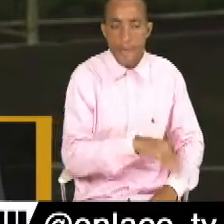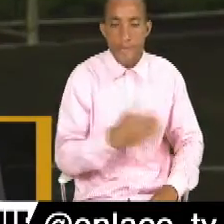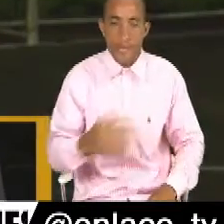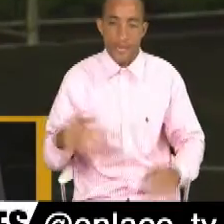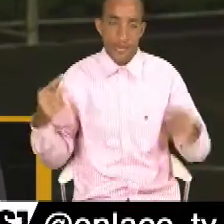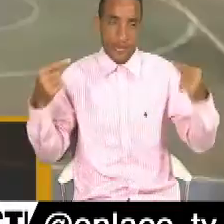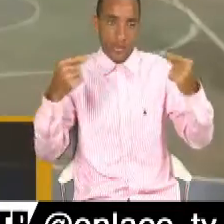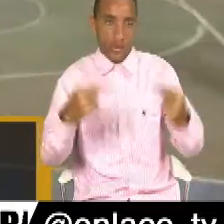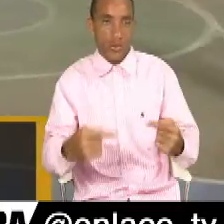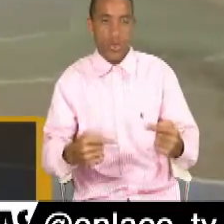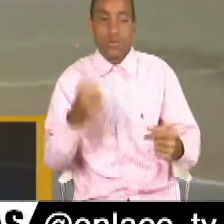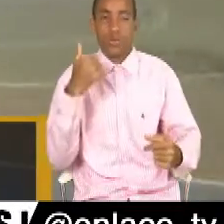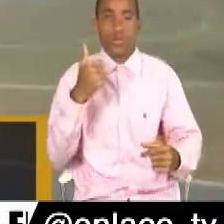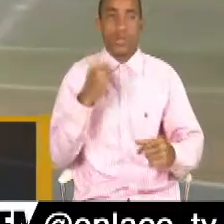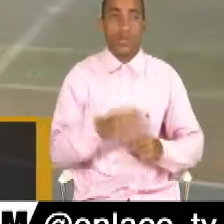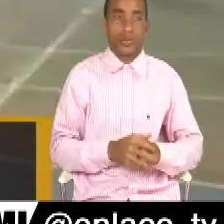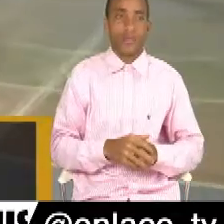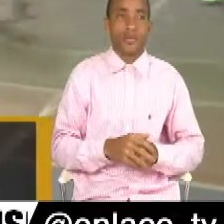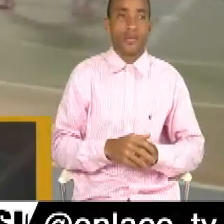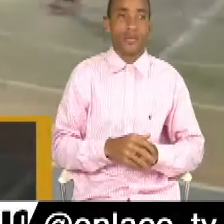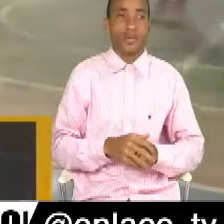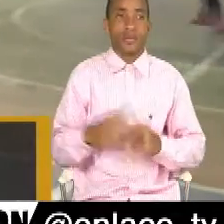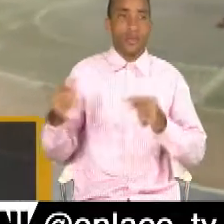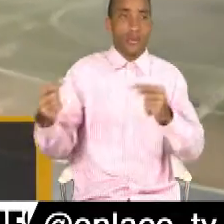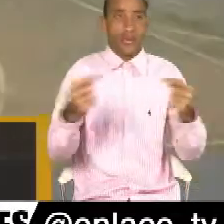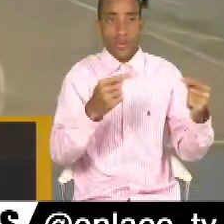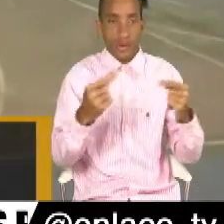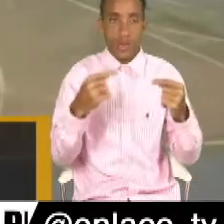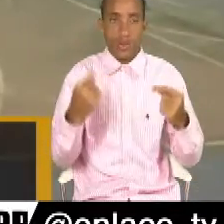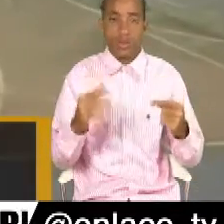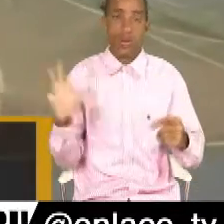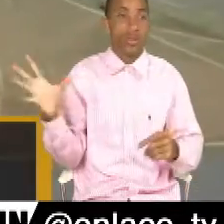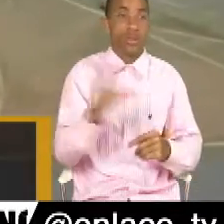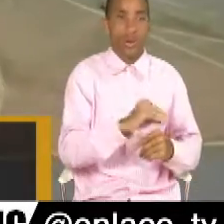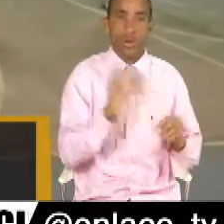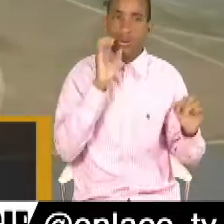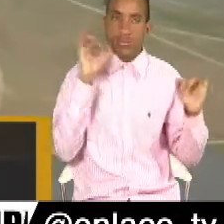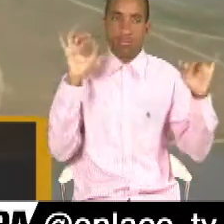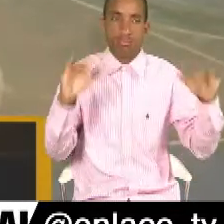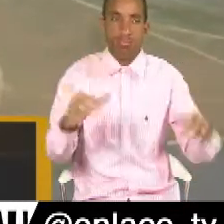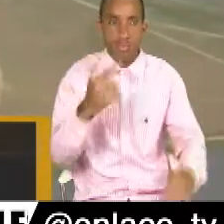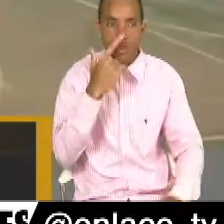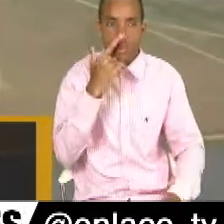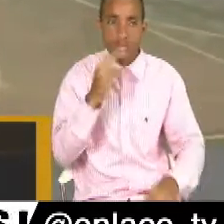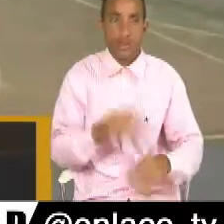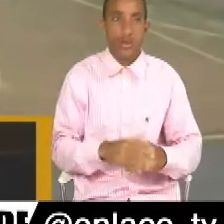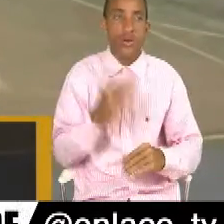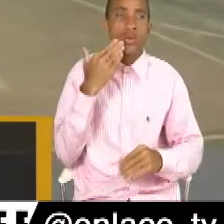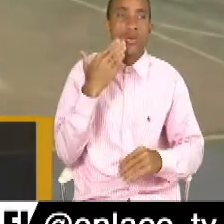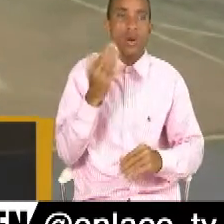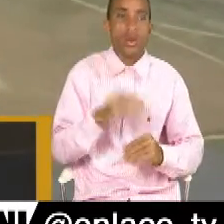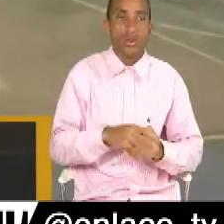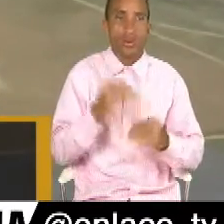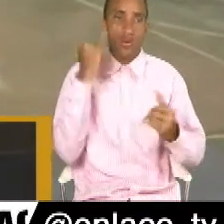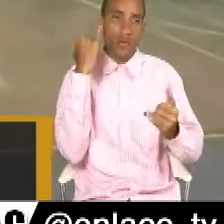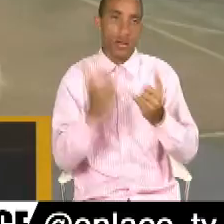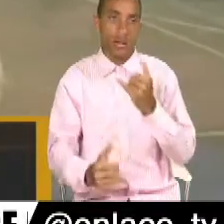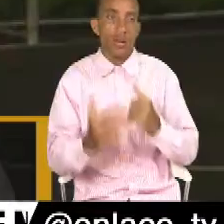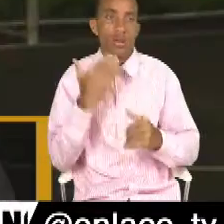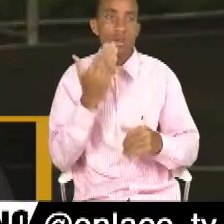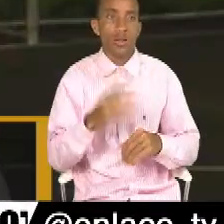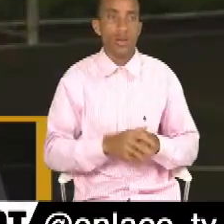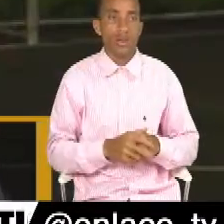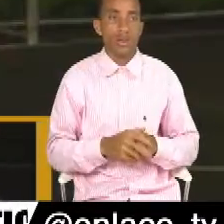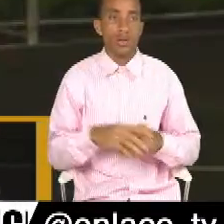excepción en cuanto al nivel. Esos encuentros han tenido gran acogida en los ciudadanos, por eso escuche para cuándo podría ser la final. Pues aspiramos a que el